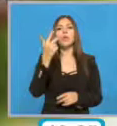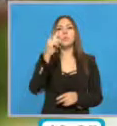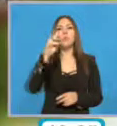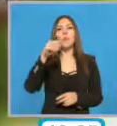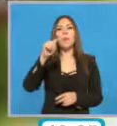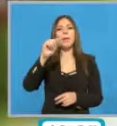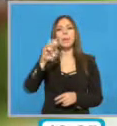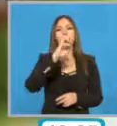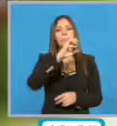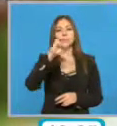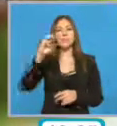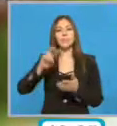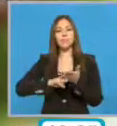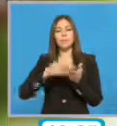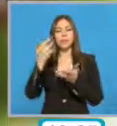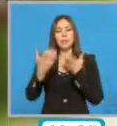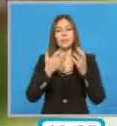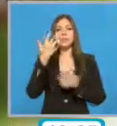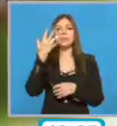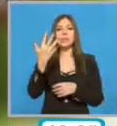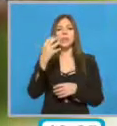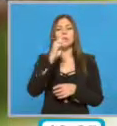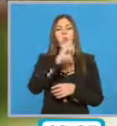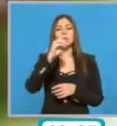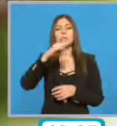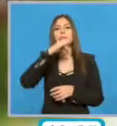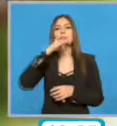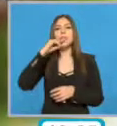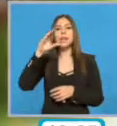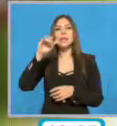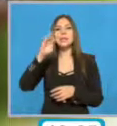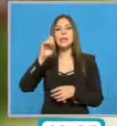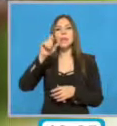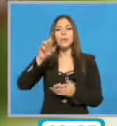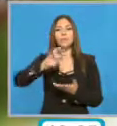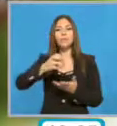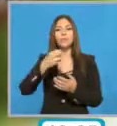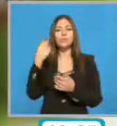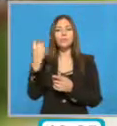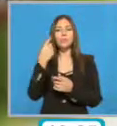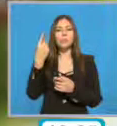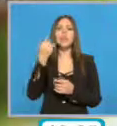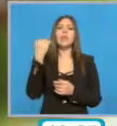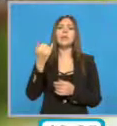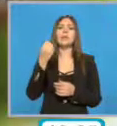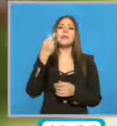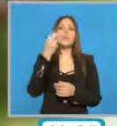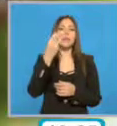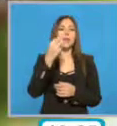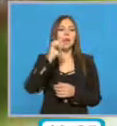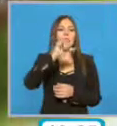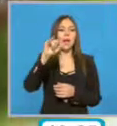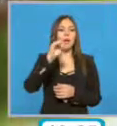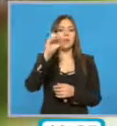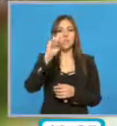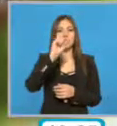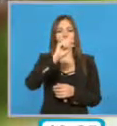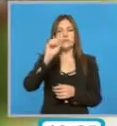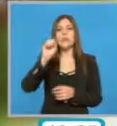verdes cocidos, 5 piezas de chile cascabel tostados y molidos, 3 piezas de dientes de ajo. sal al gusto y para